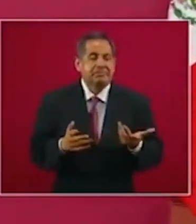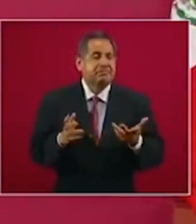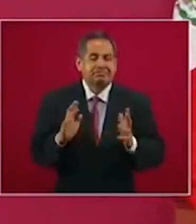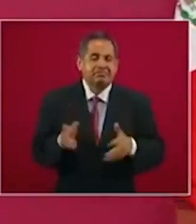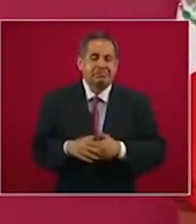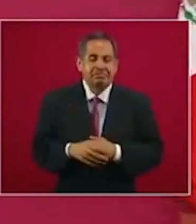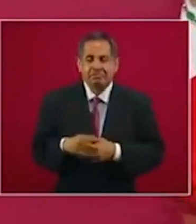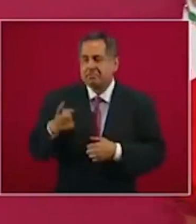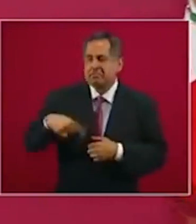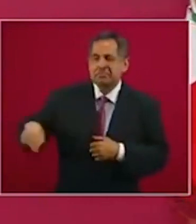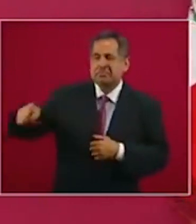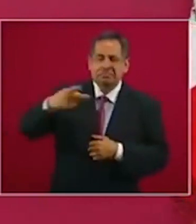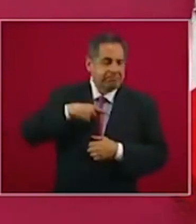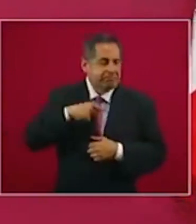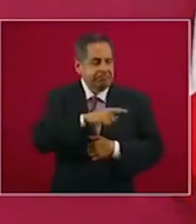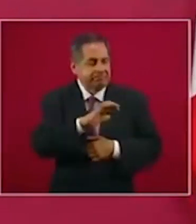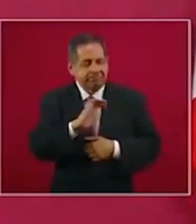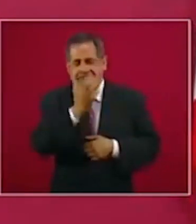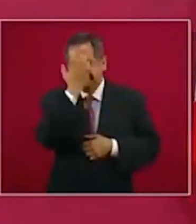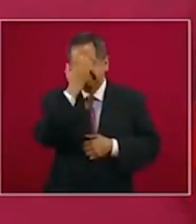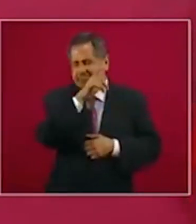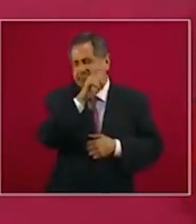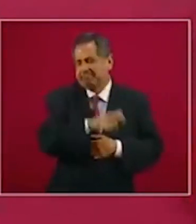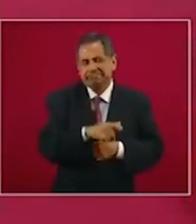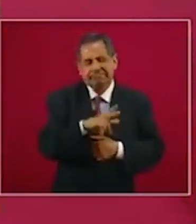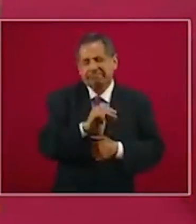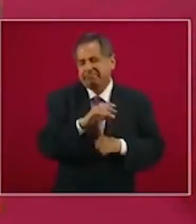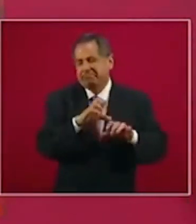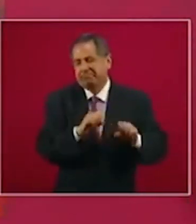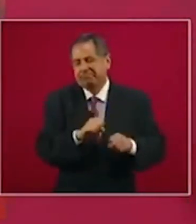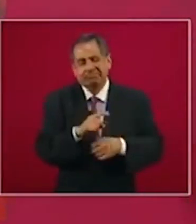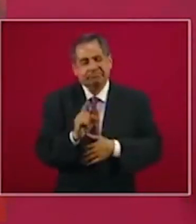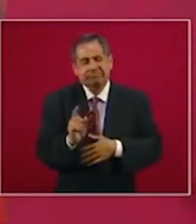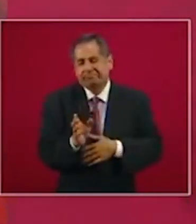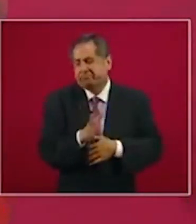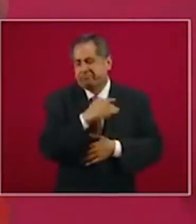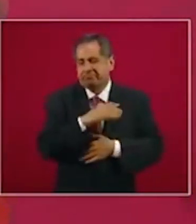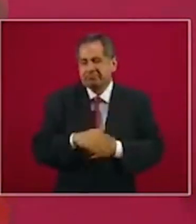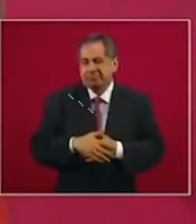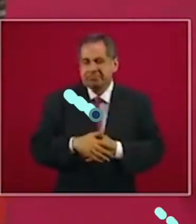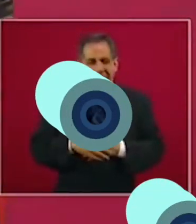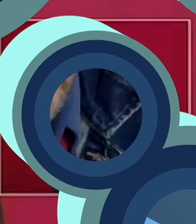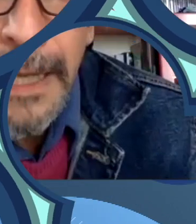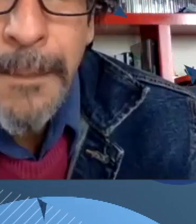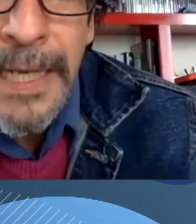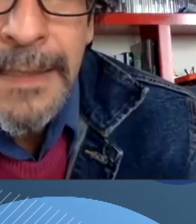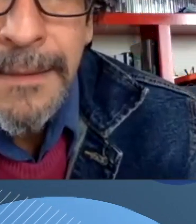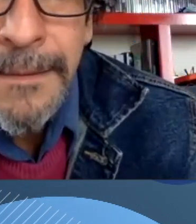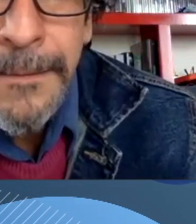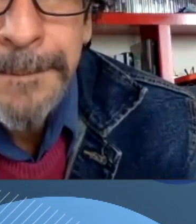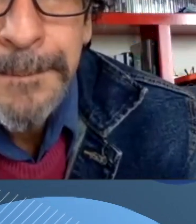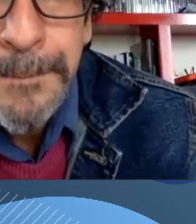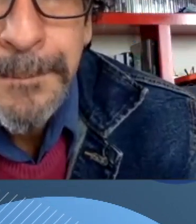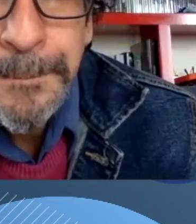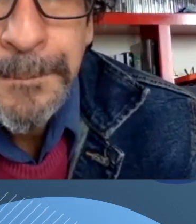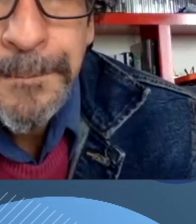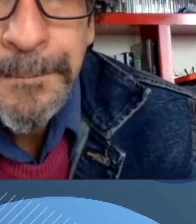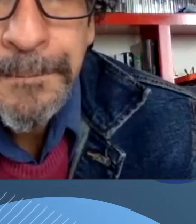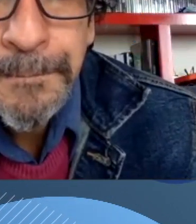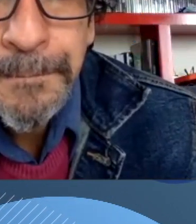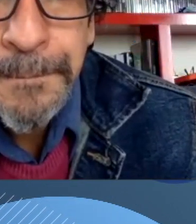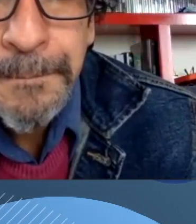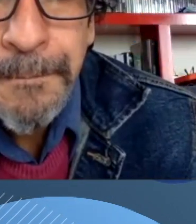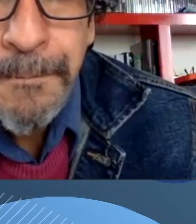de cárceles, a la hora de hablar de seguridad pública, de temas que son fundamentales para la vida del país.